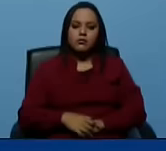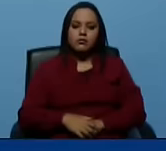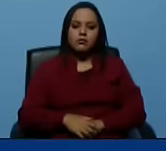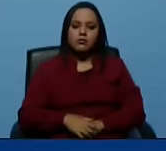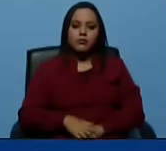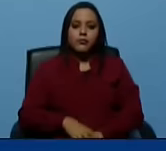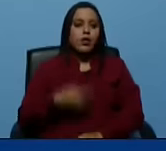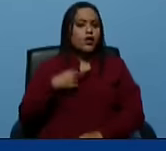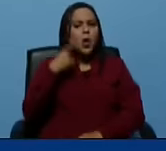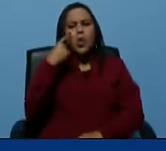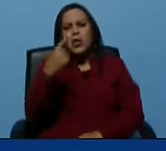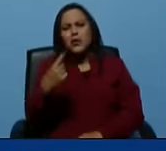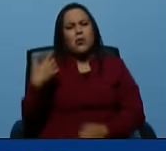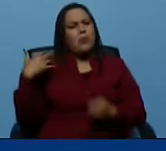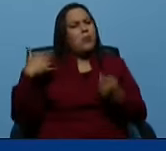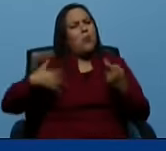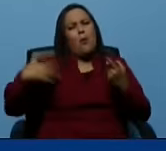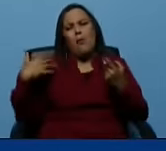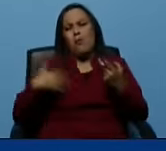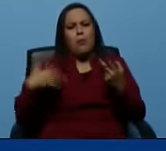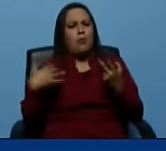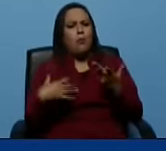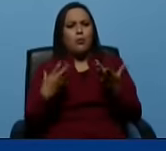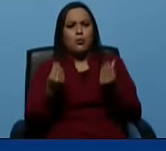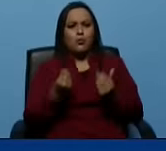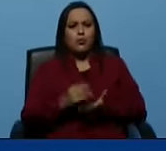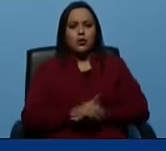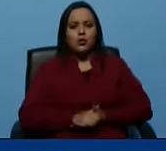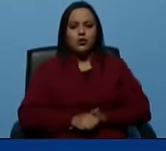Lo he dicho muchas veces.